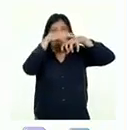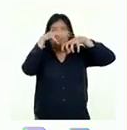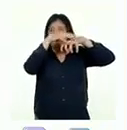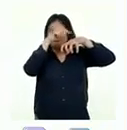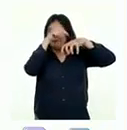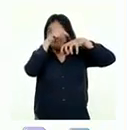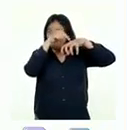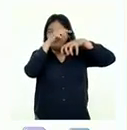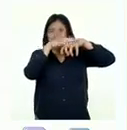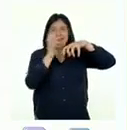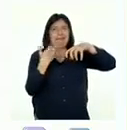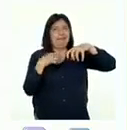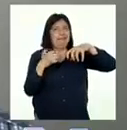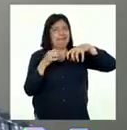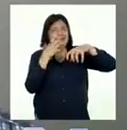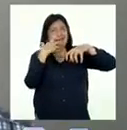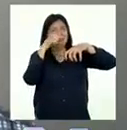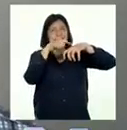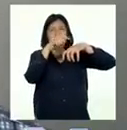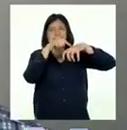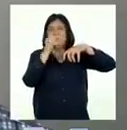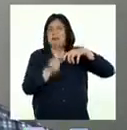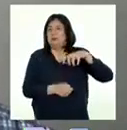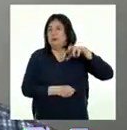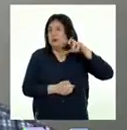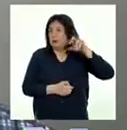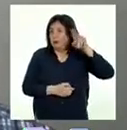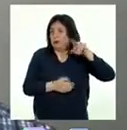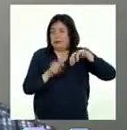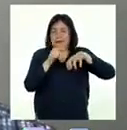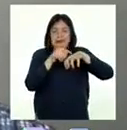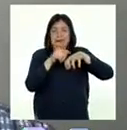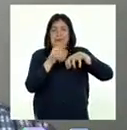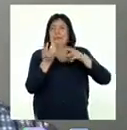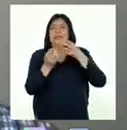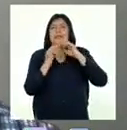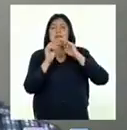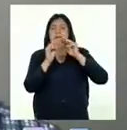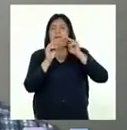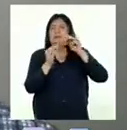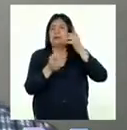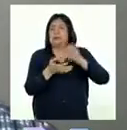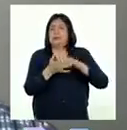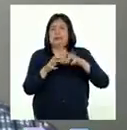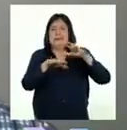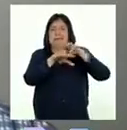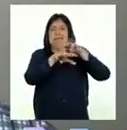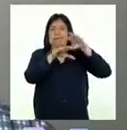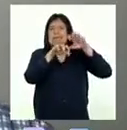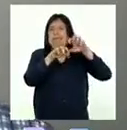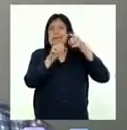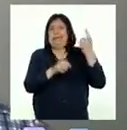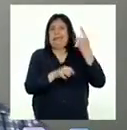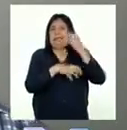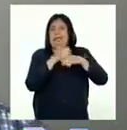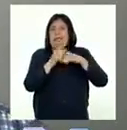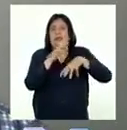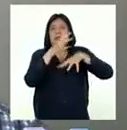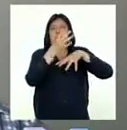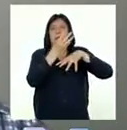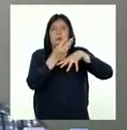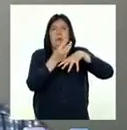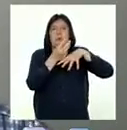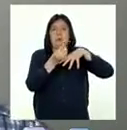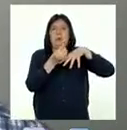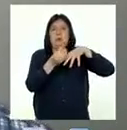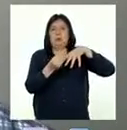más susceptibles al calentamiento global, el Polo Norte, en donde el mar se encuentra congelado y que cada año va perdiendo